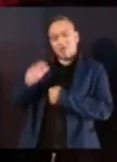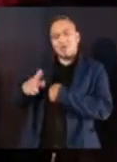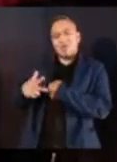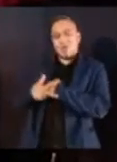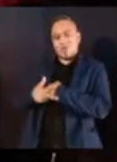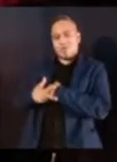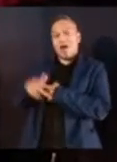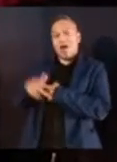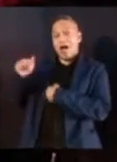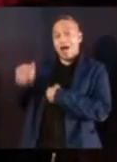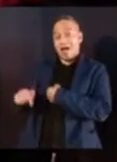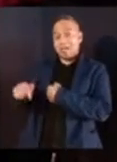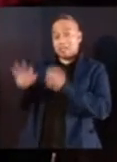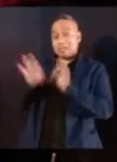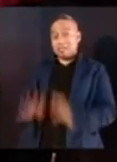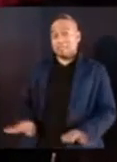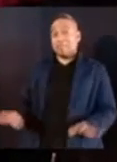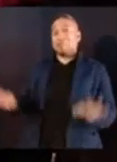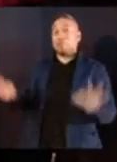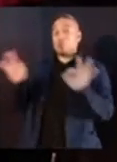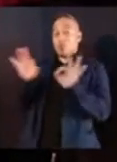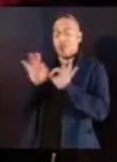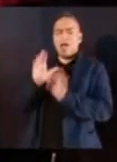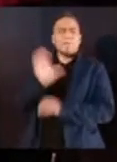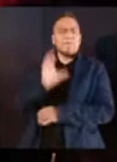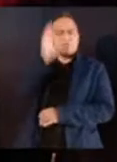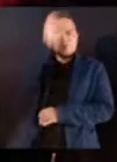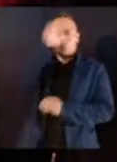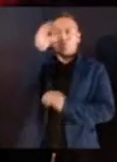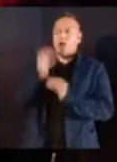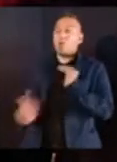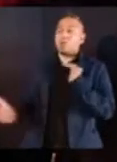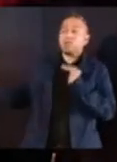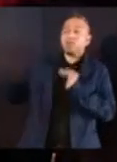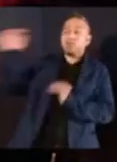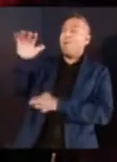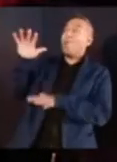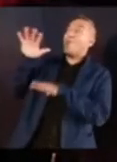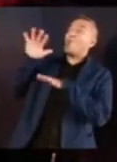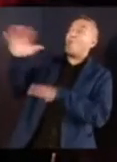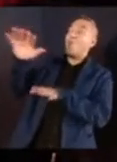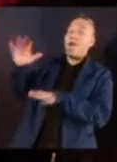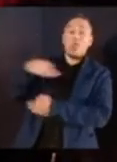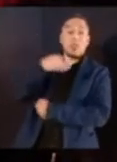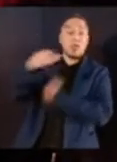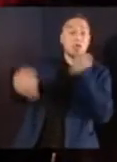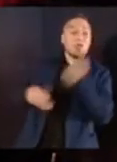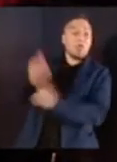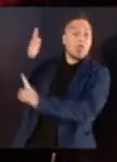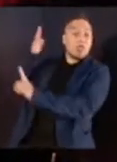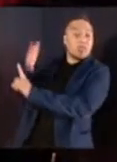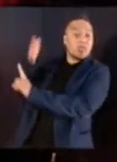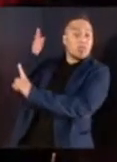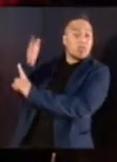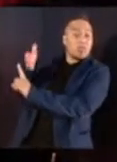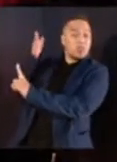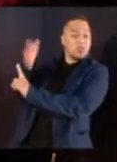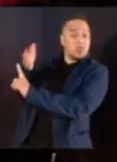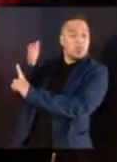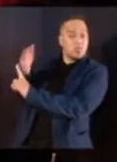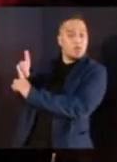europea, era la cultura superior, hizo que no se pusiera atención, estoy